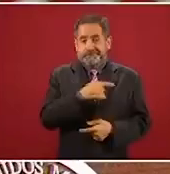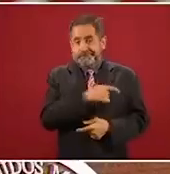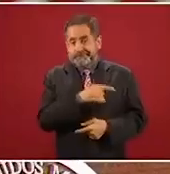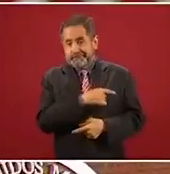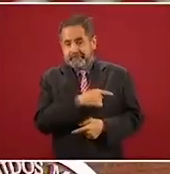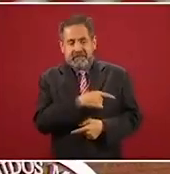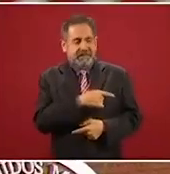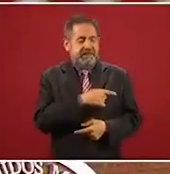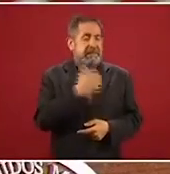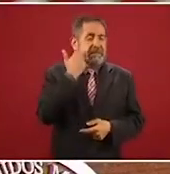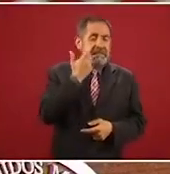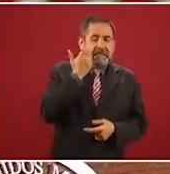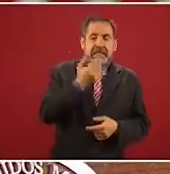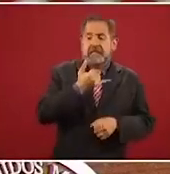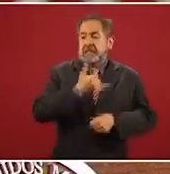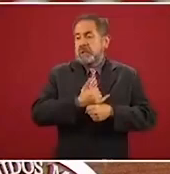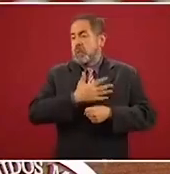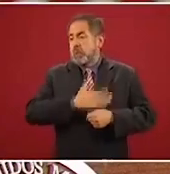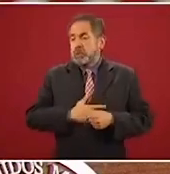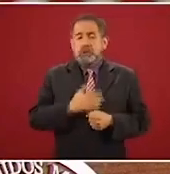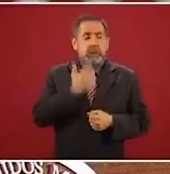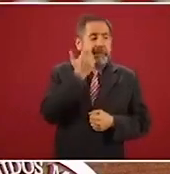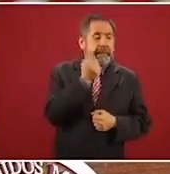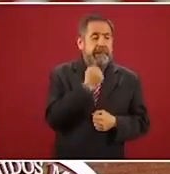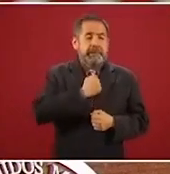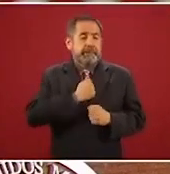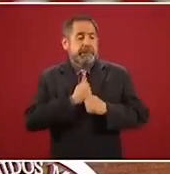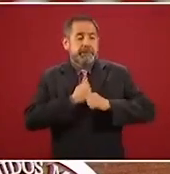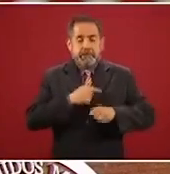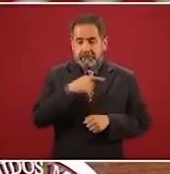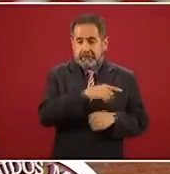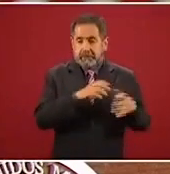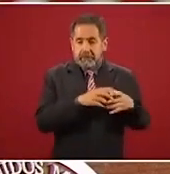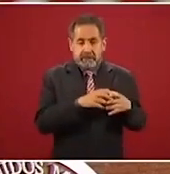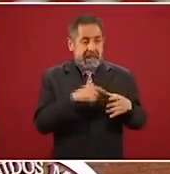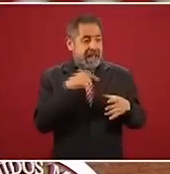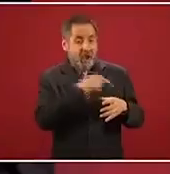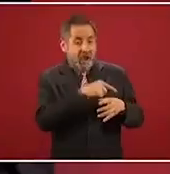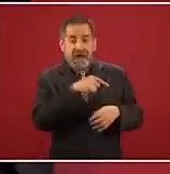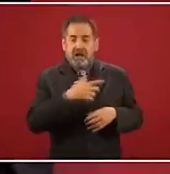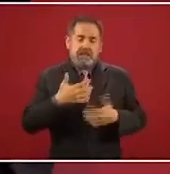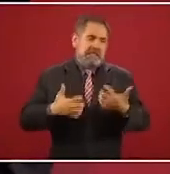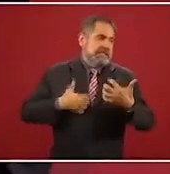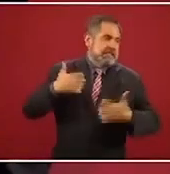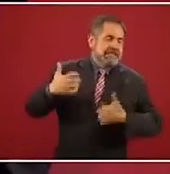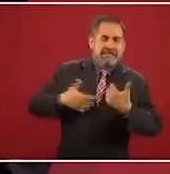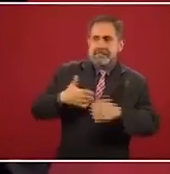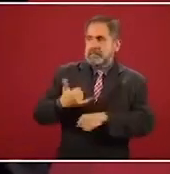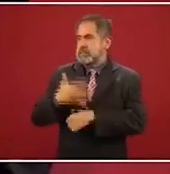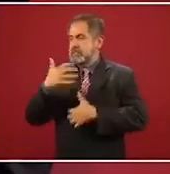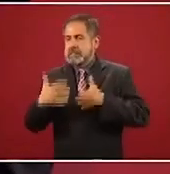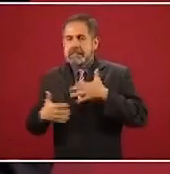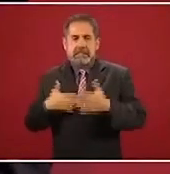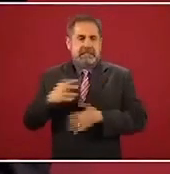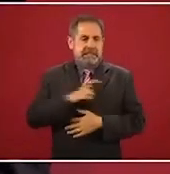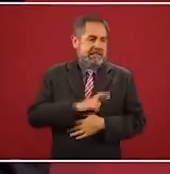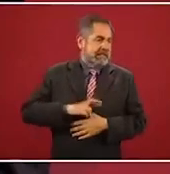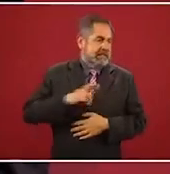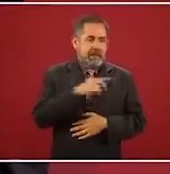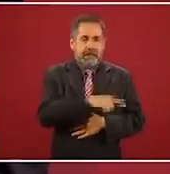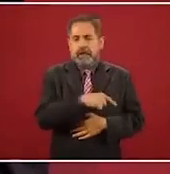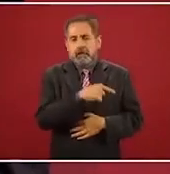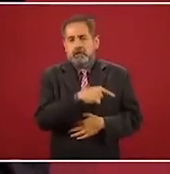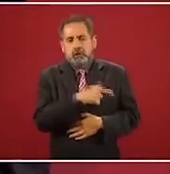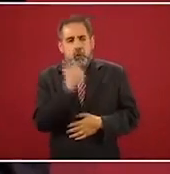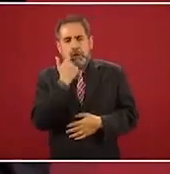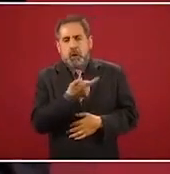de injusticias, de privilegios, ahora están inconformes, no les gusta.